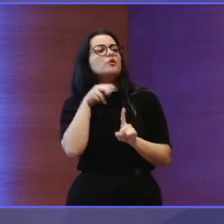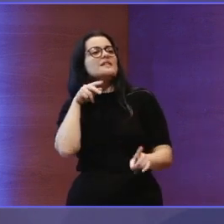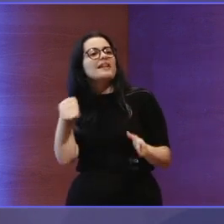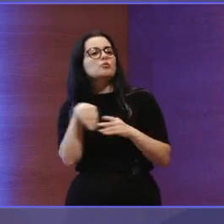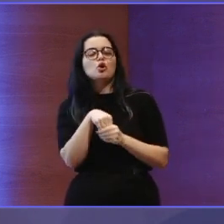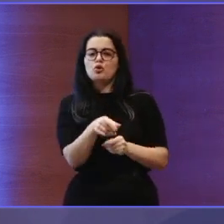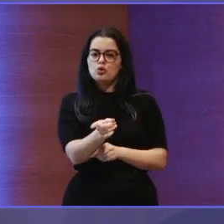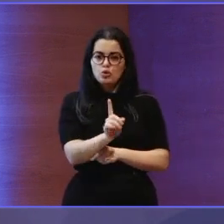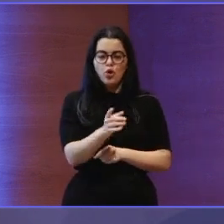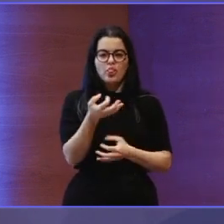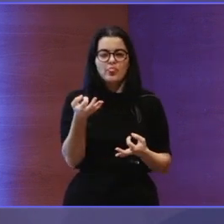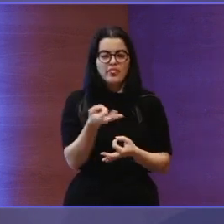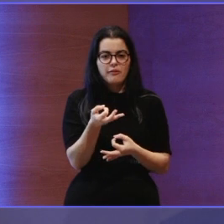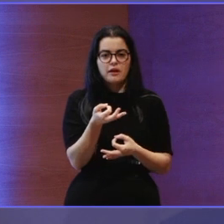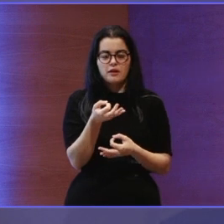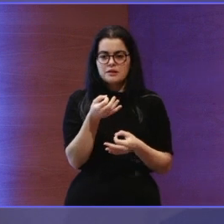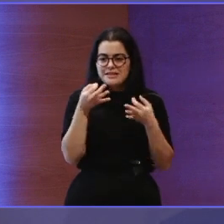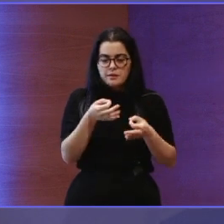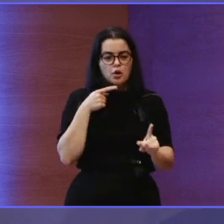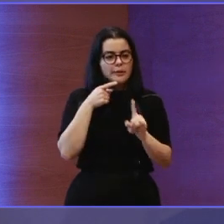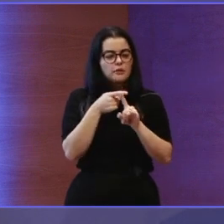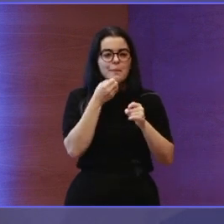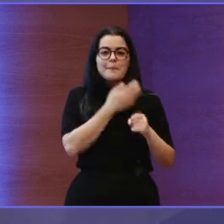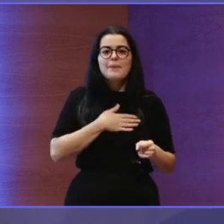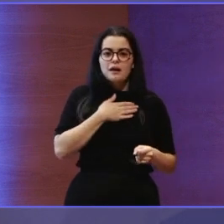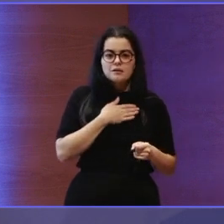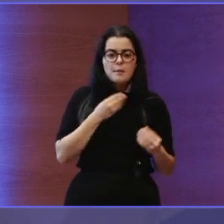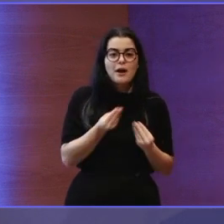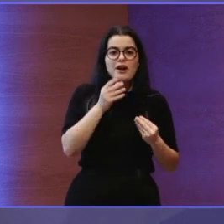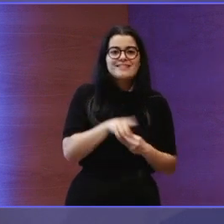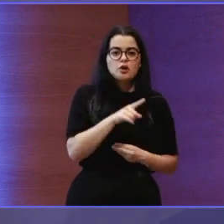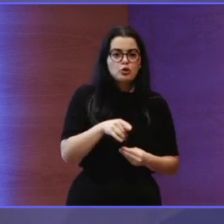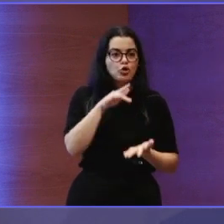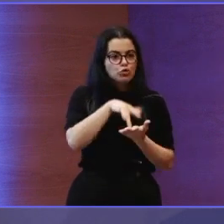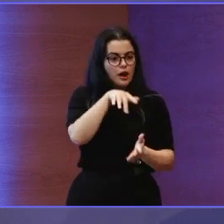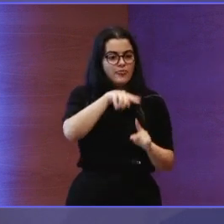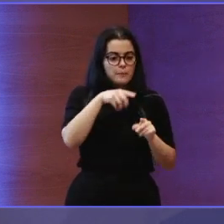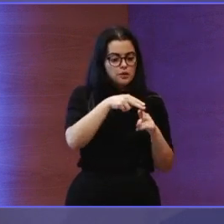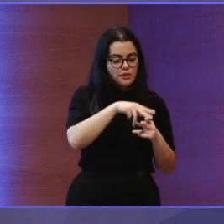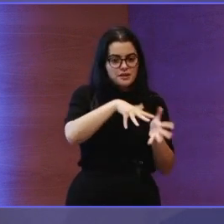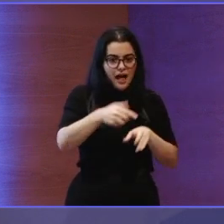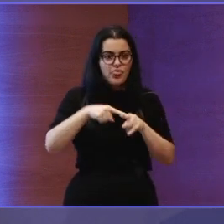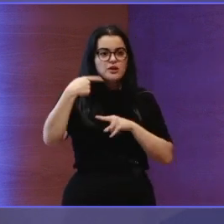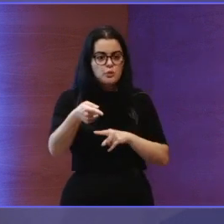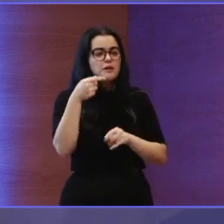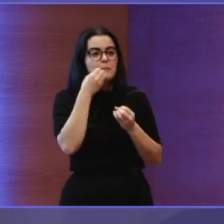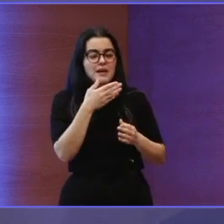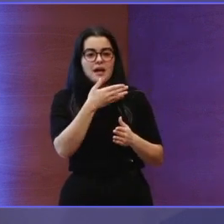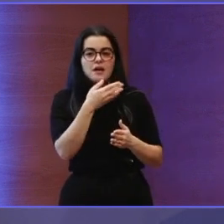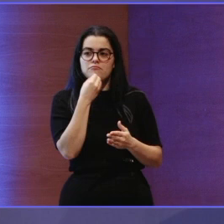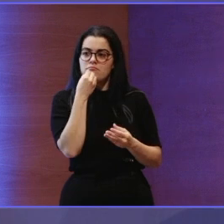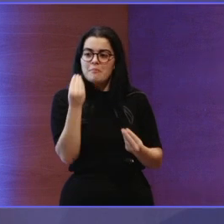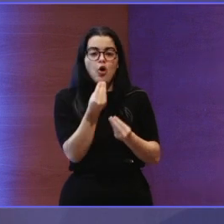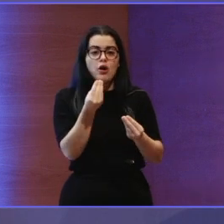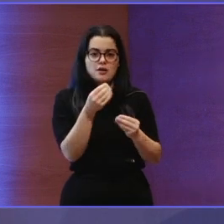tiene que ver si las mejor si las personas han experimentado mejoras en términos de inclusión relacional de calidad de vida y de bienestar y en muchos